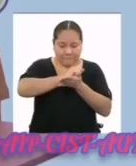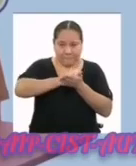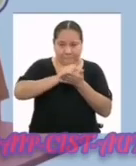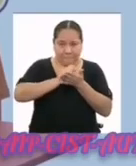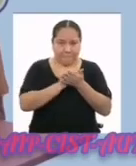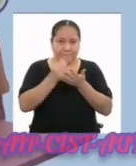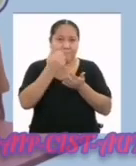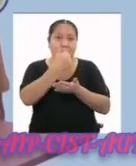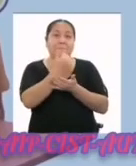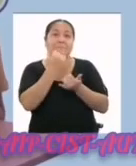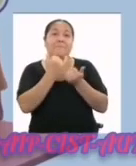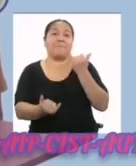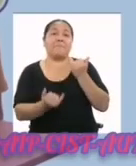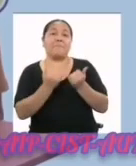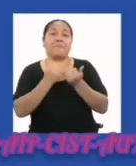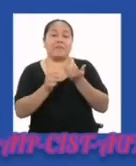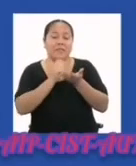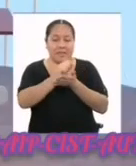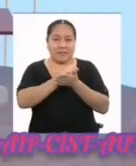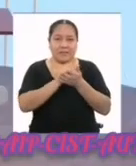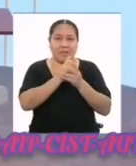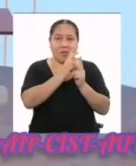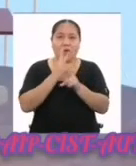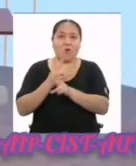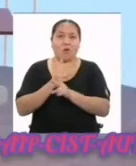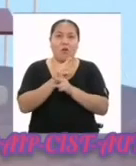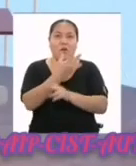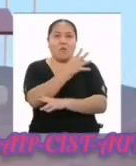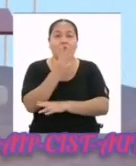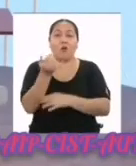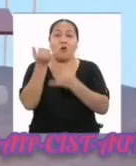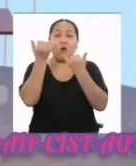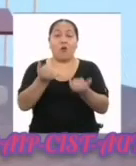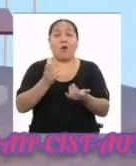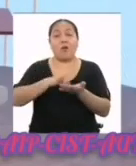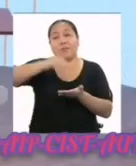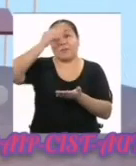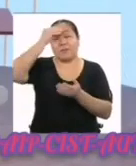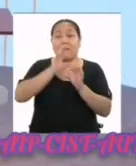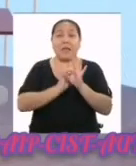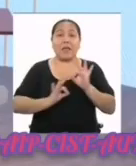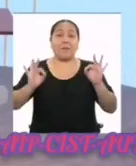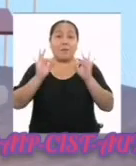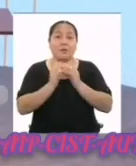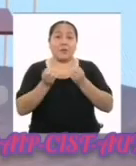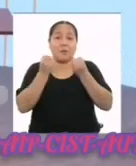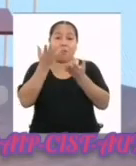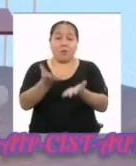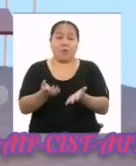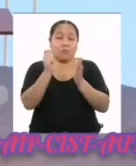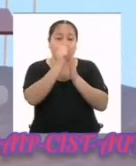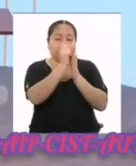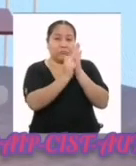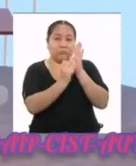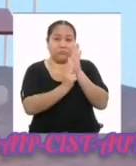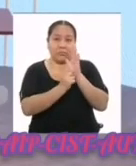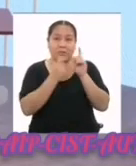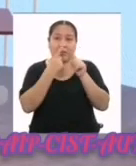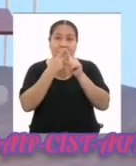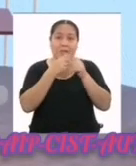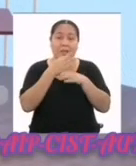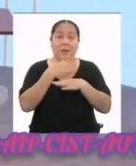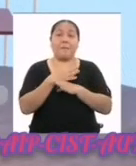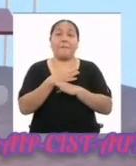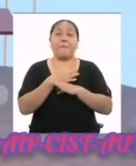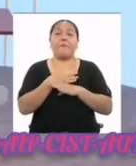de mi reglamento sobre el cuidado de nuestros bosques. El día de hoy hemos aprendido la importancia de aplicar distintas propiedades del texto,